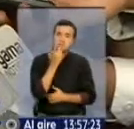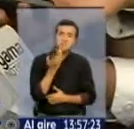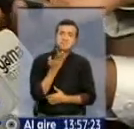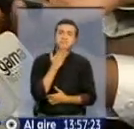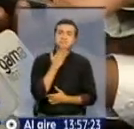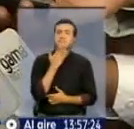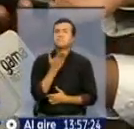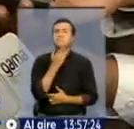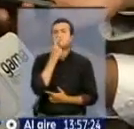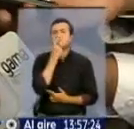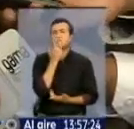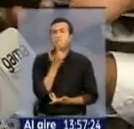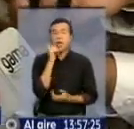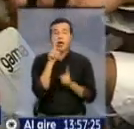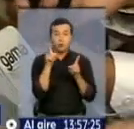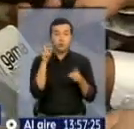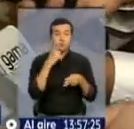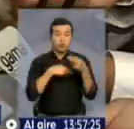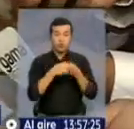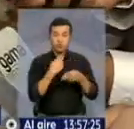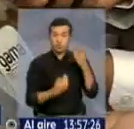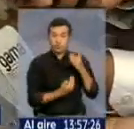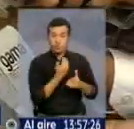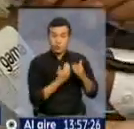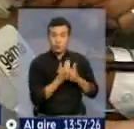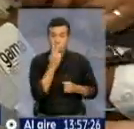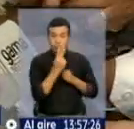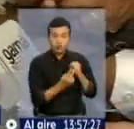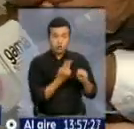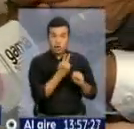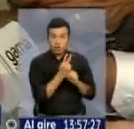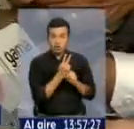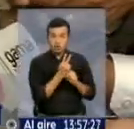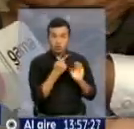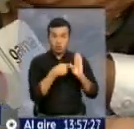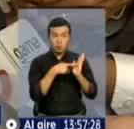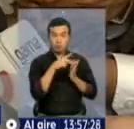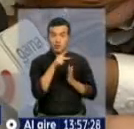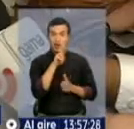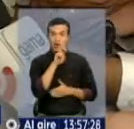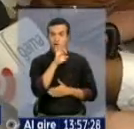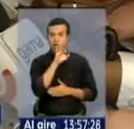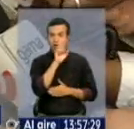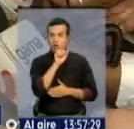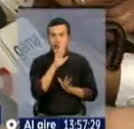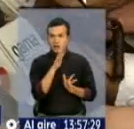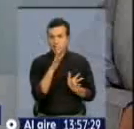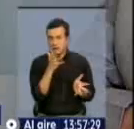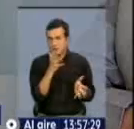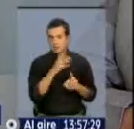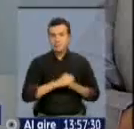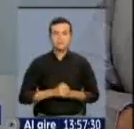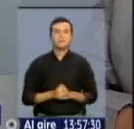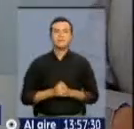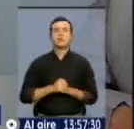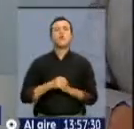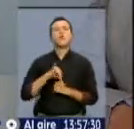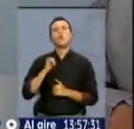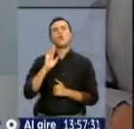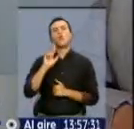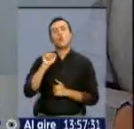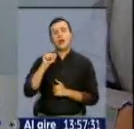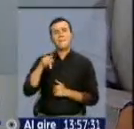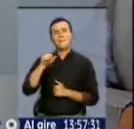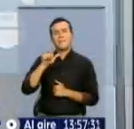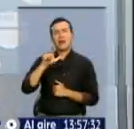hecho de que a los emprendedores durante 2 años no se permita tributar. Para Juan Pablo Jaramillo, analista